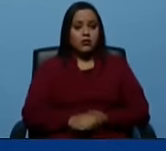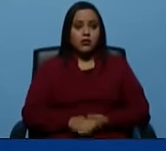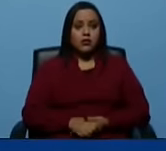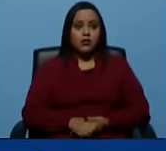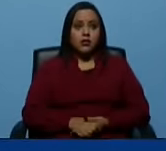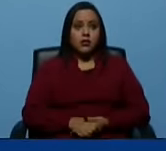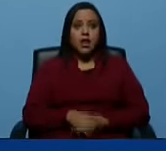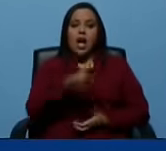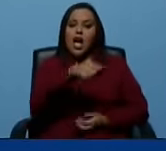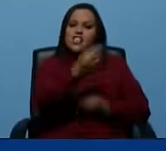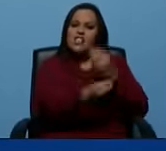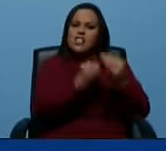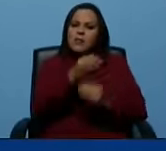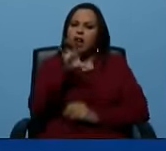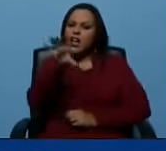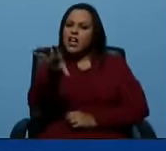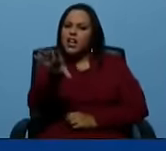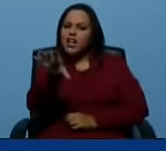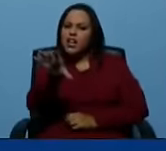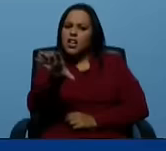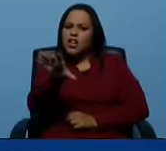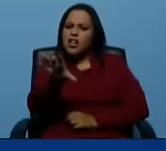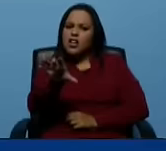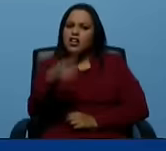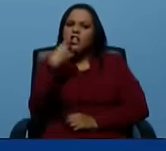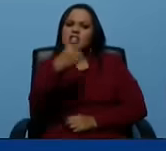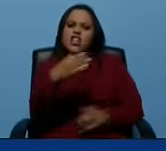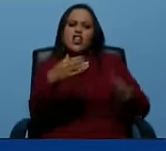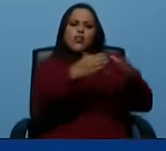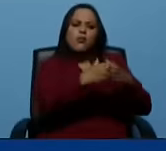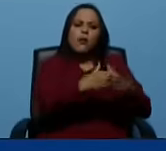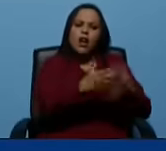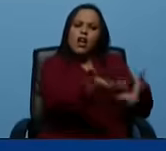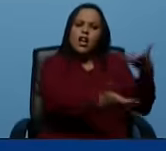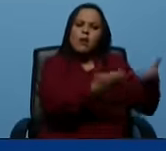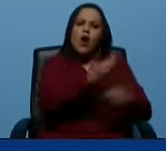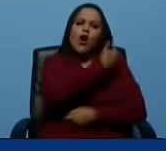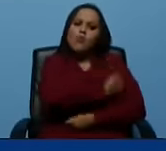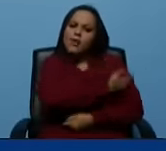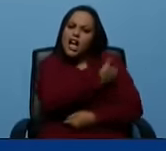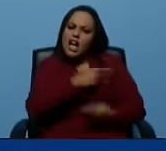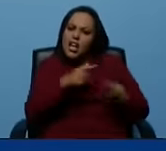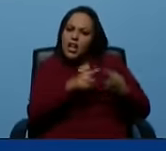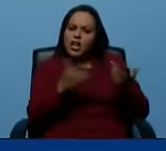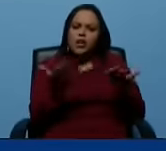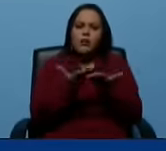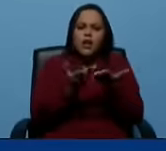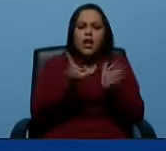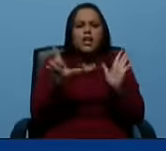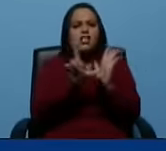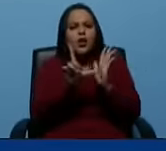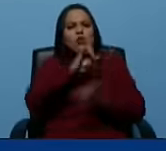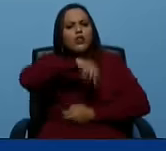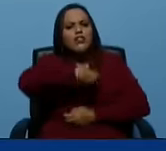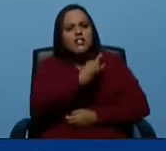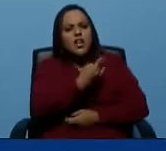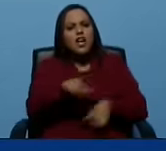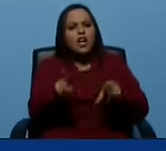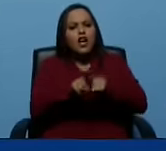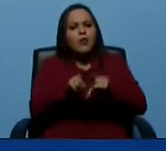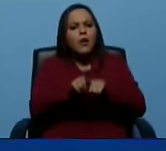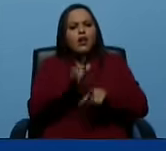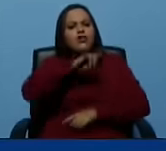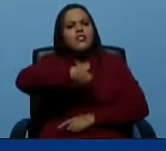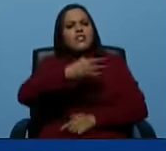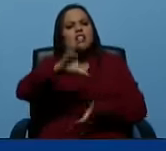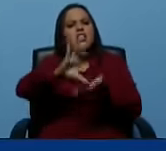Así se construye un país, mandando con manditos a quemar hospitales, escuelas, liceos, universidades, como hicieron con la Universidad Central